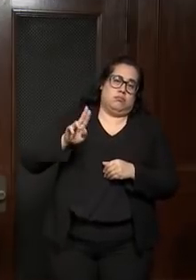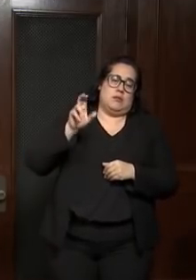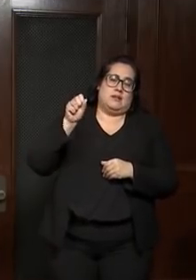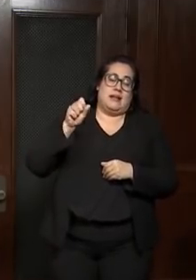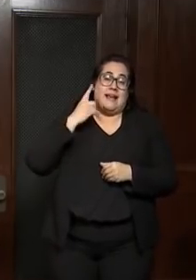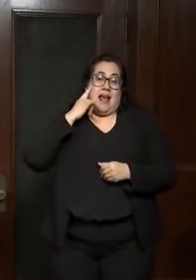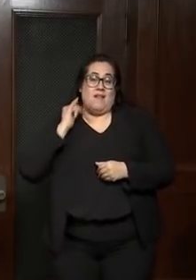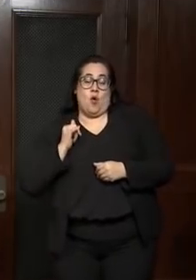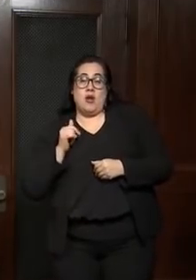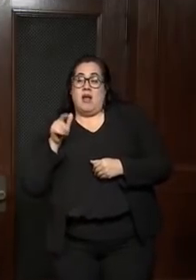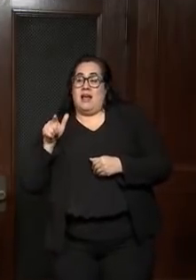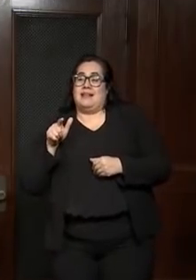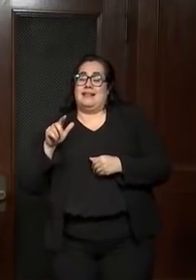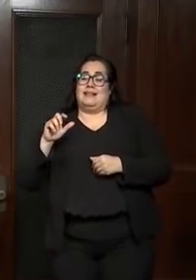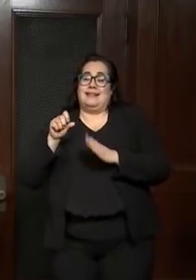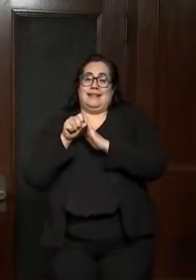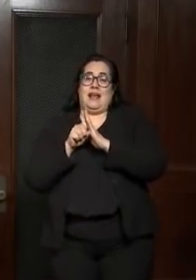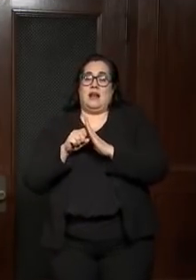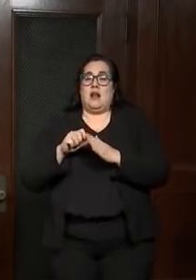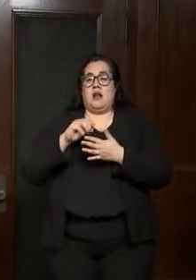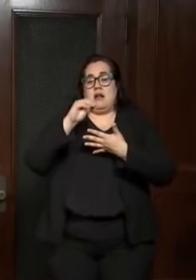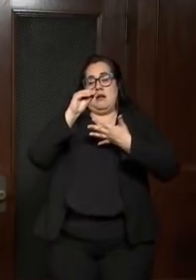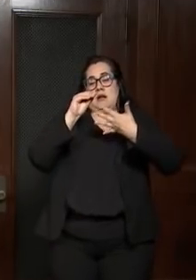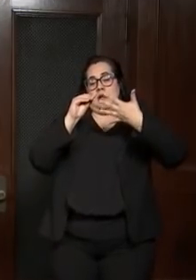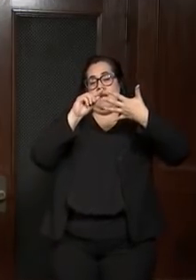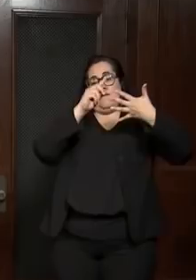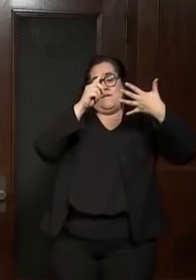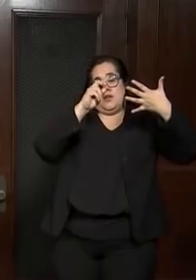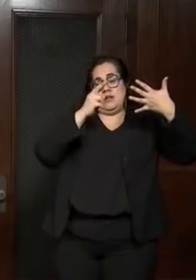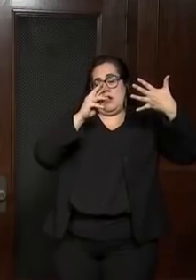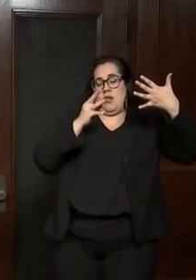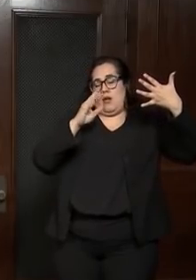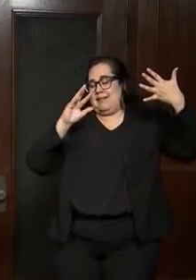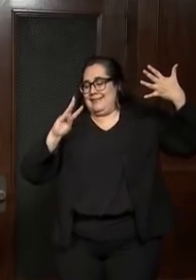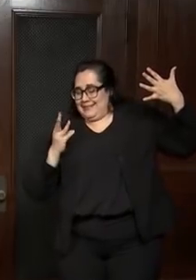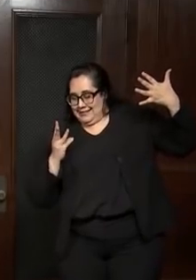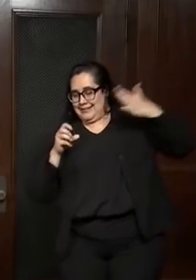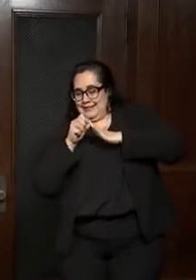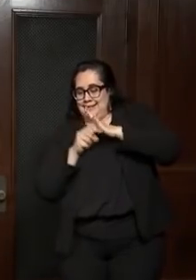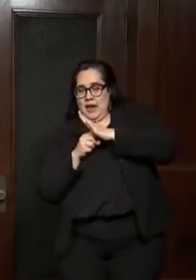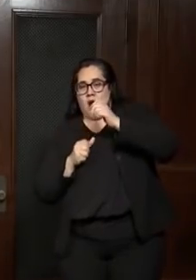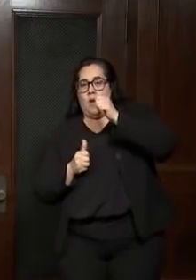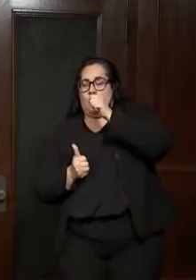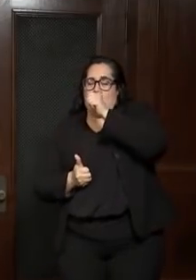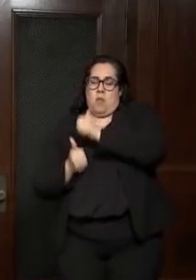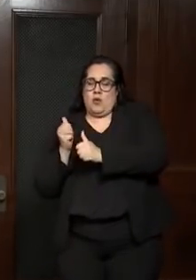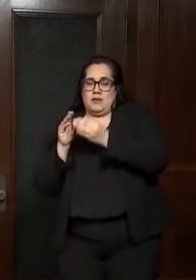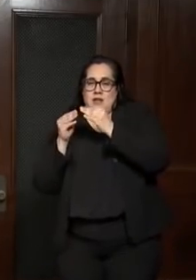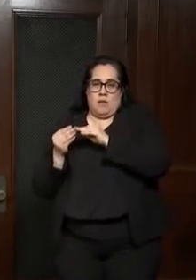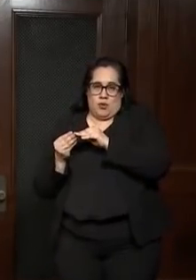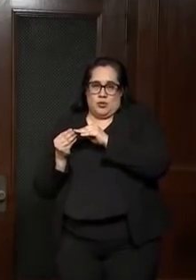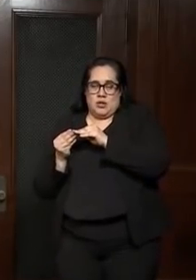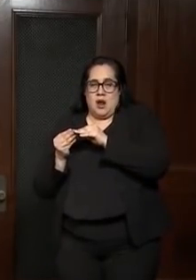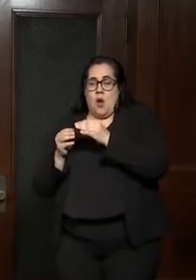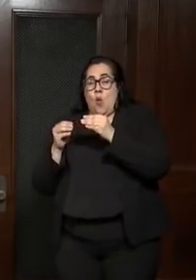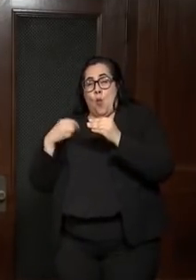California es el estado número 6 con el número de casos más alto en el país, con más de